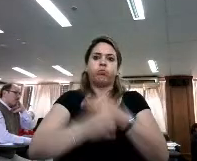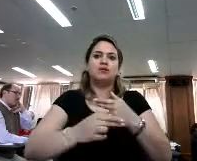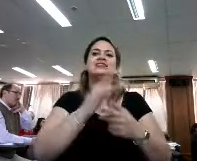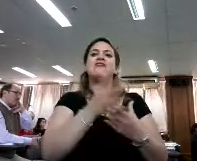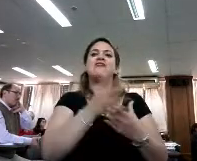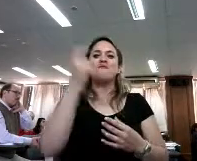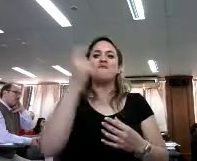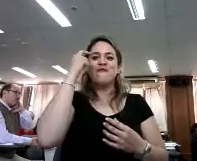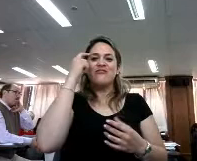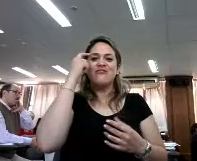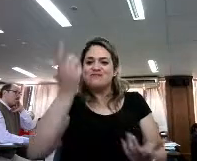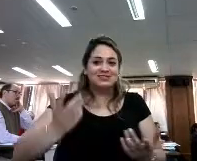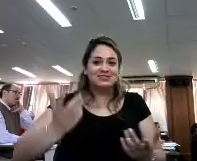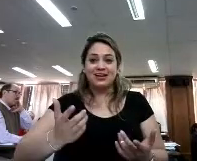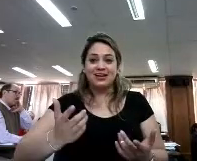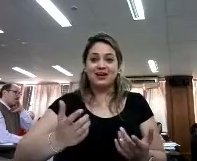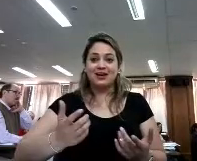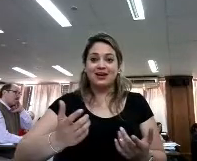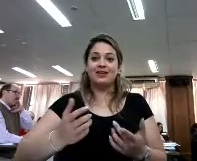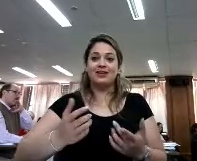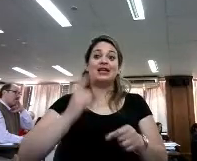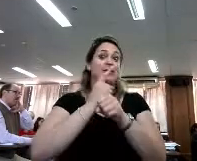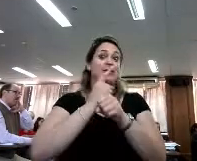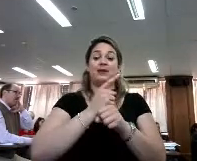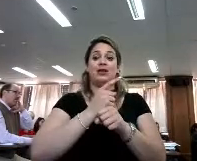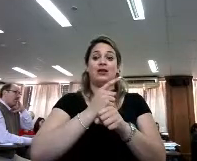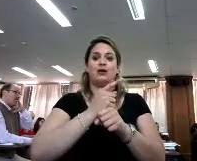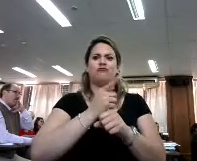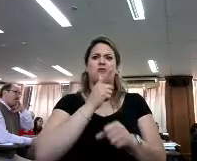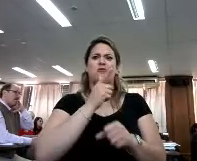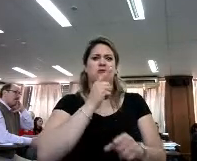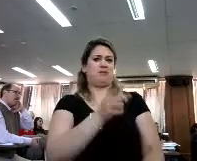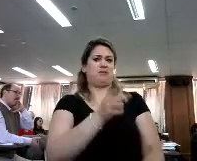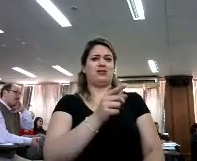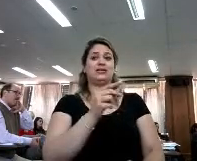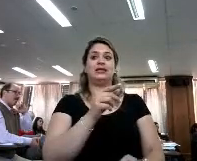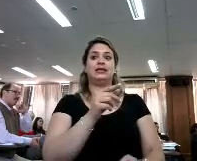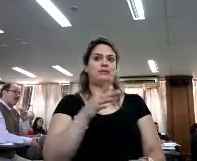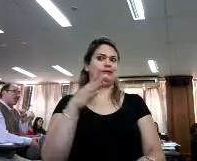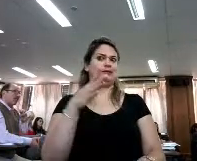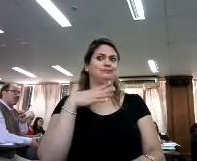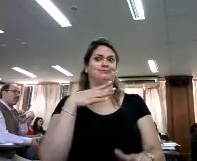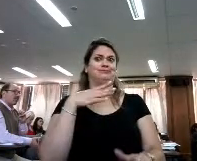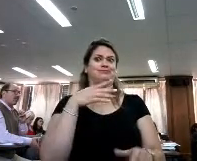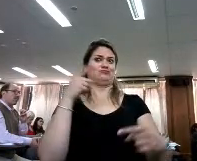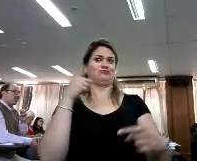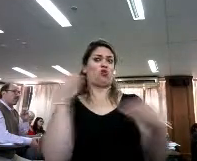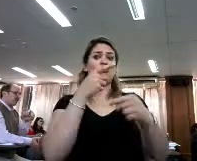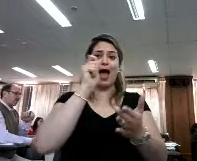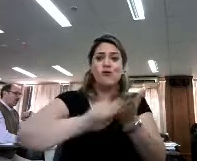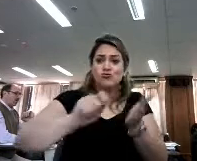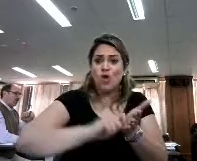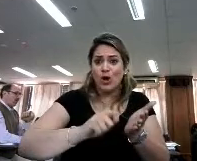actitud que de entrada termina siendo no solo grosera, sino abusiva con los autores.